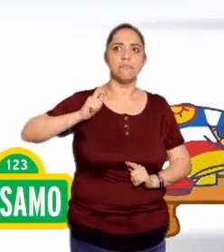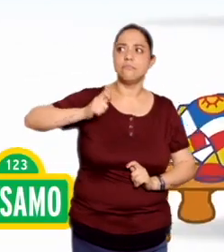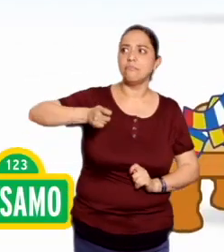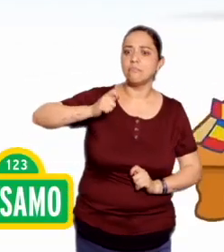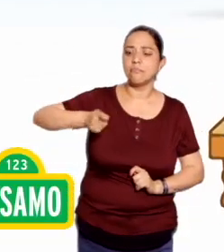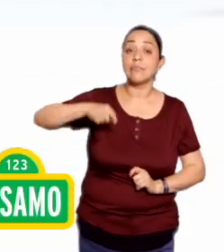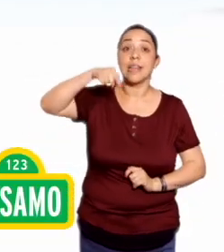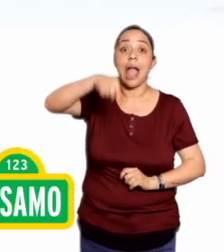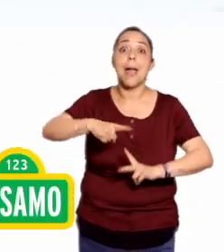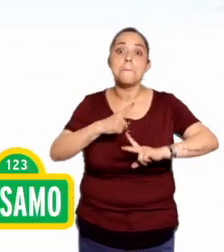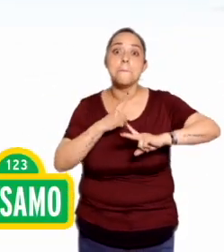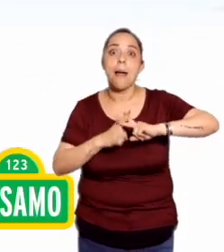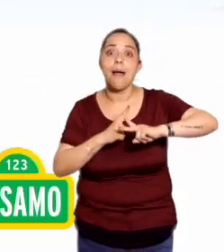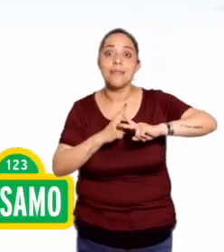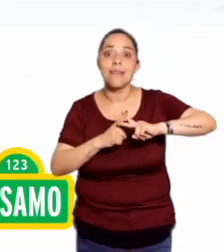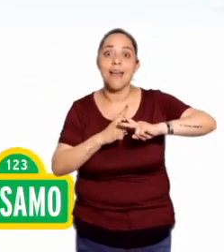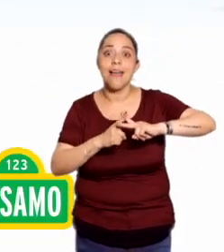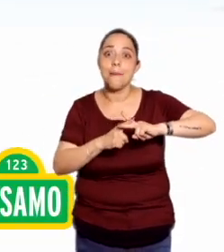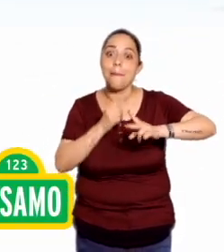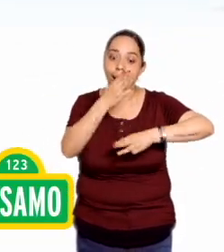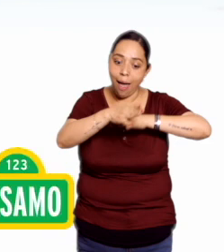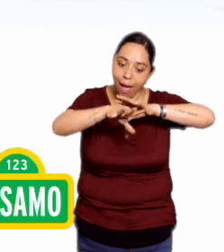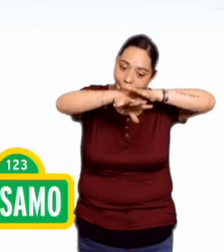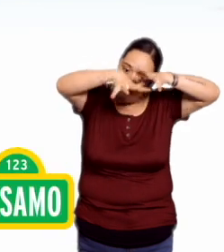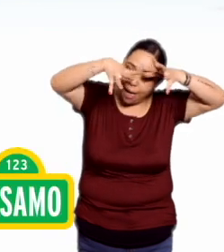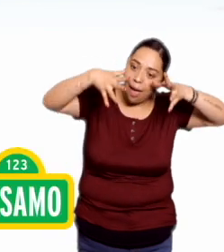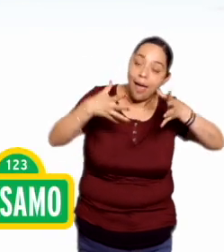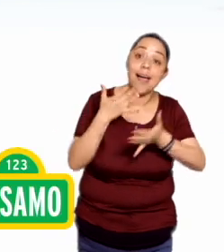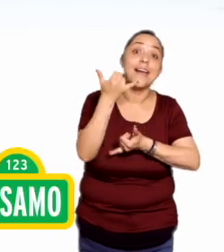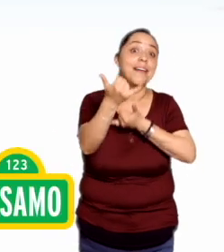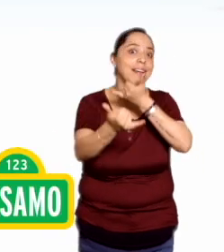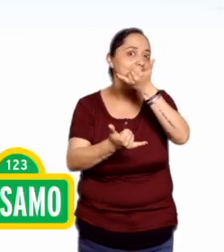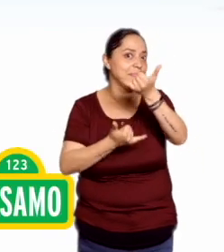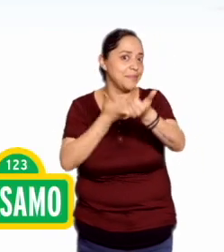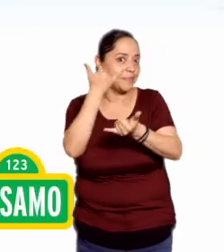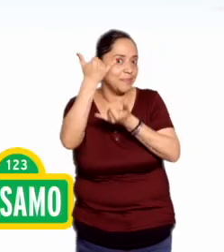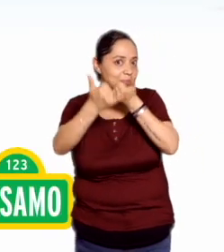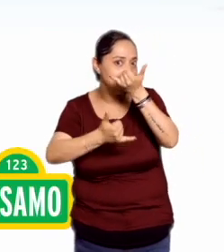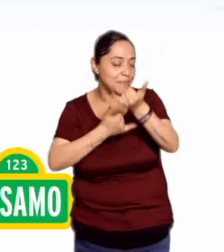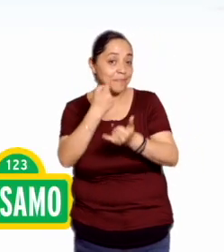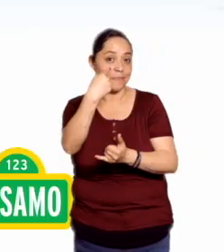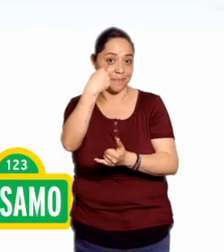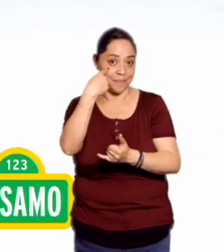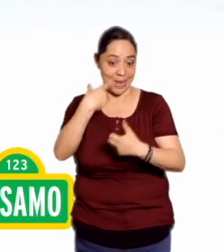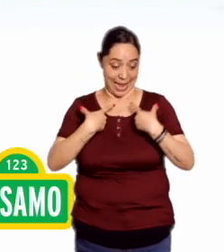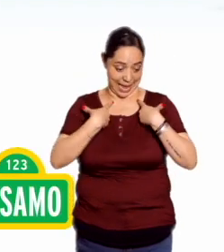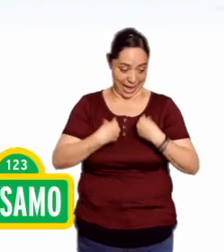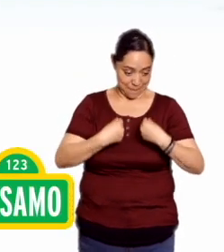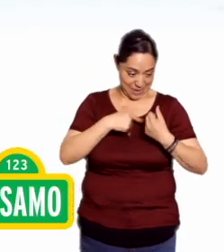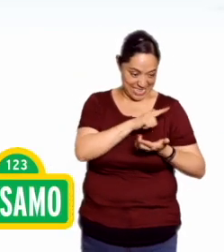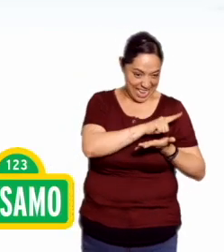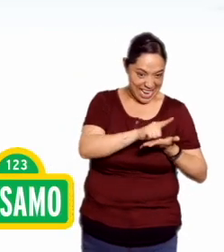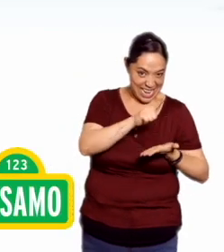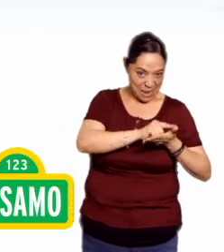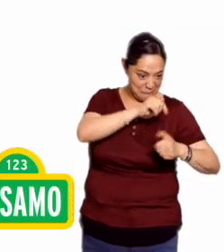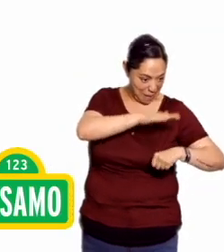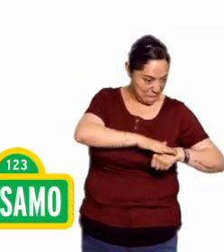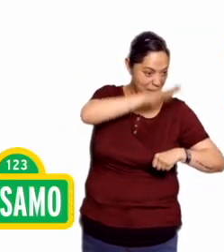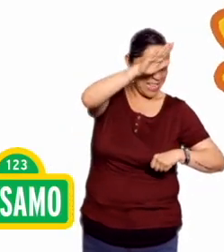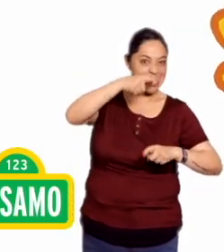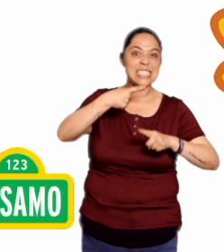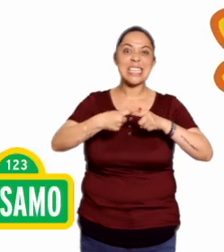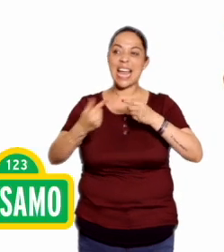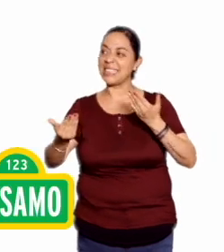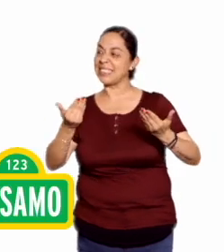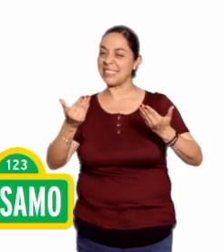este? ¡El mundo de las matemáticas! Y vamos a jugar... a adivinar quién tiene más camisas limpias.